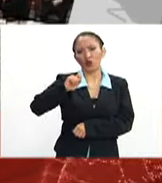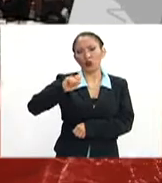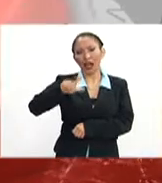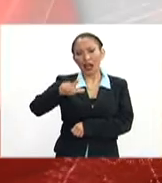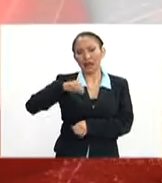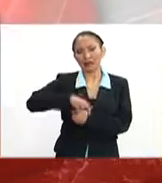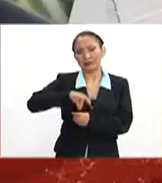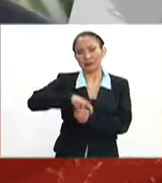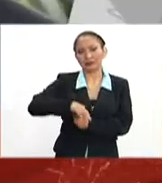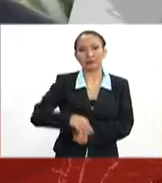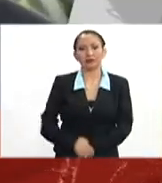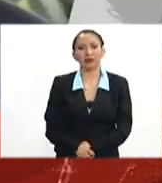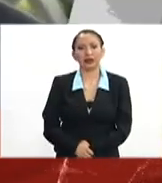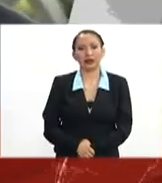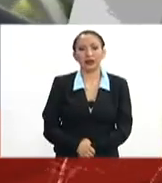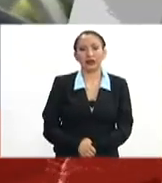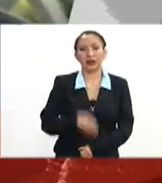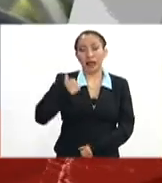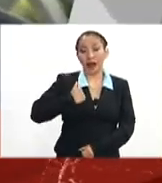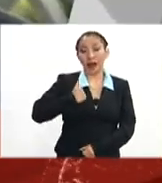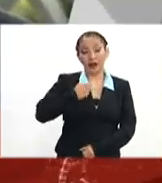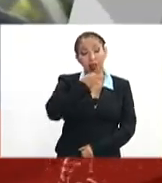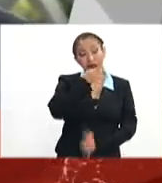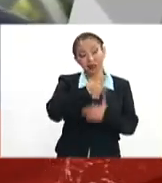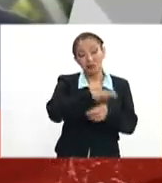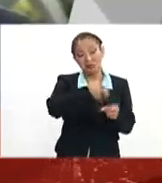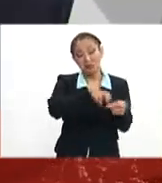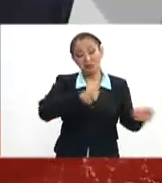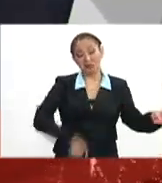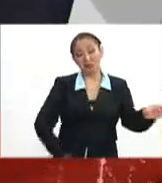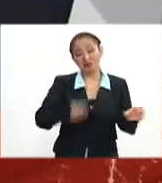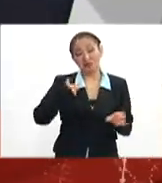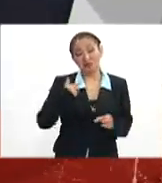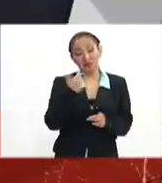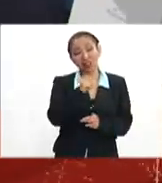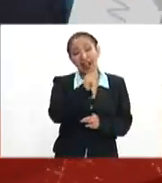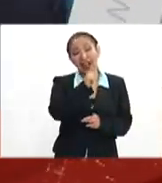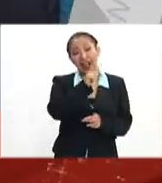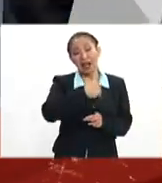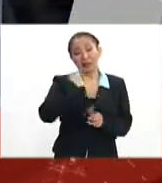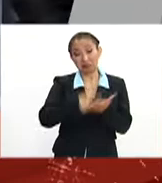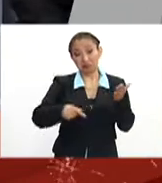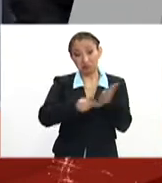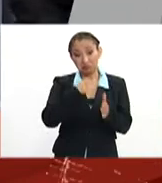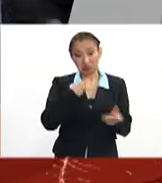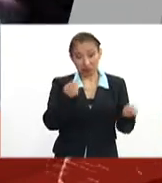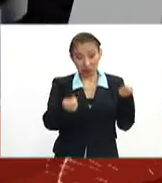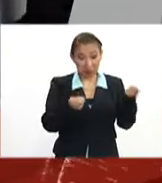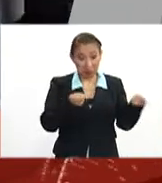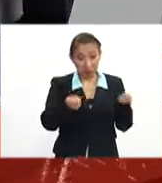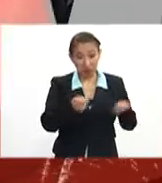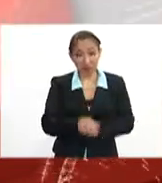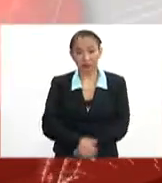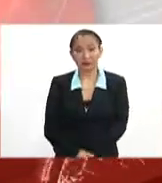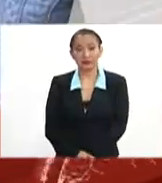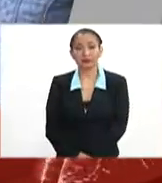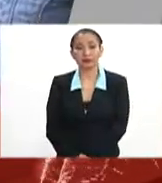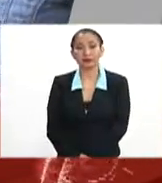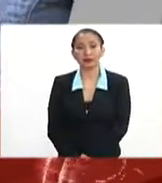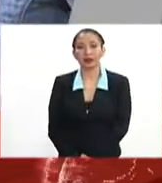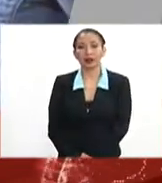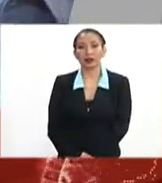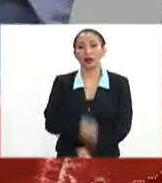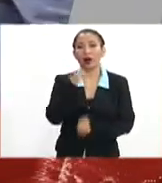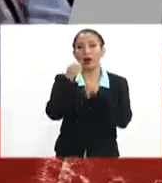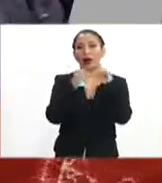Electoral. Canadá amenaza con salir del Telecán si Trump insiste en eliminar el panel de controversias.